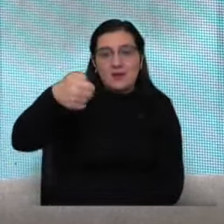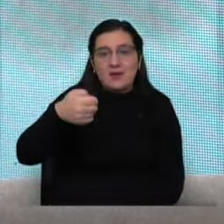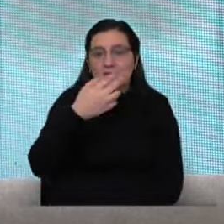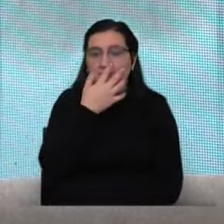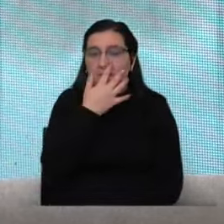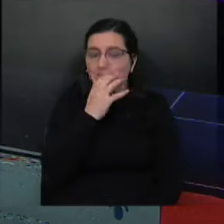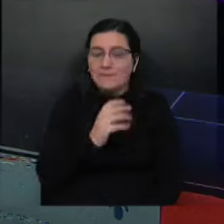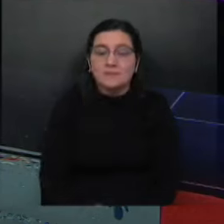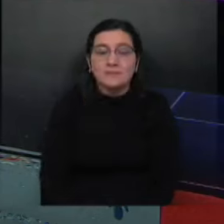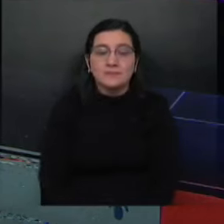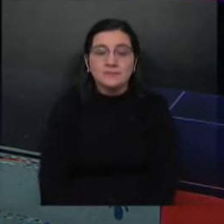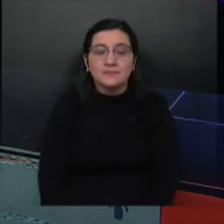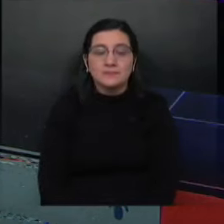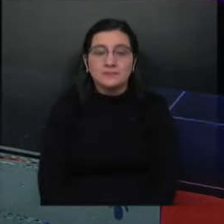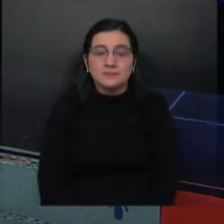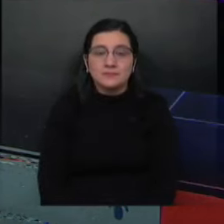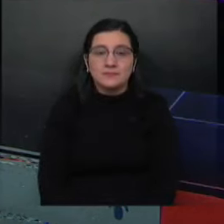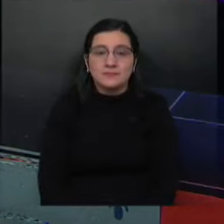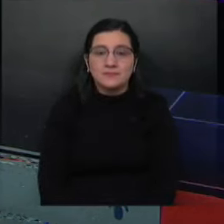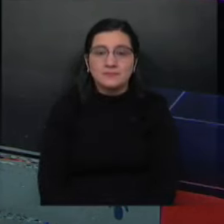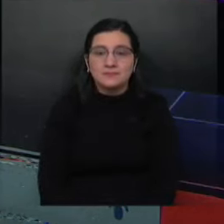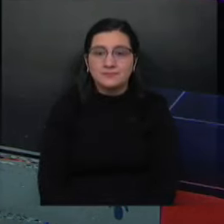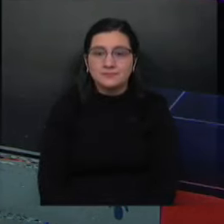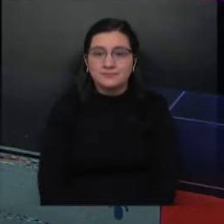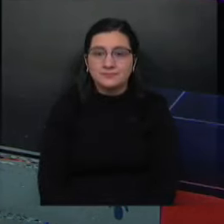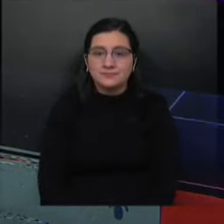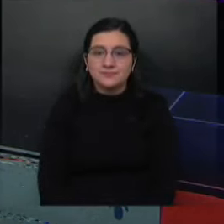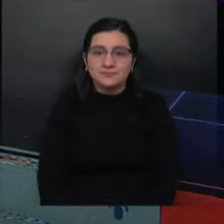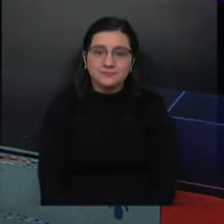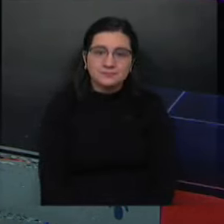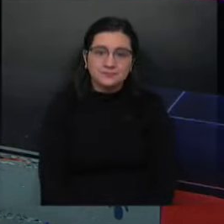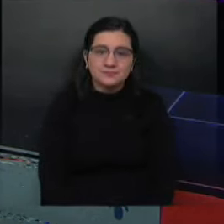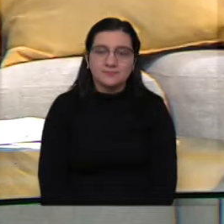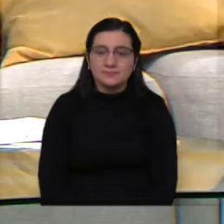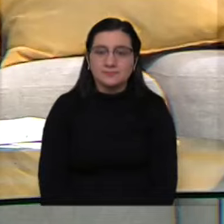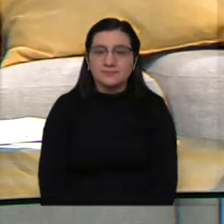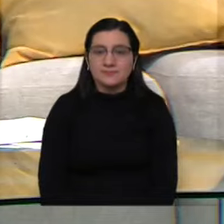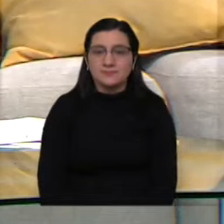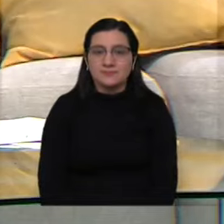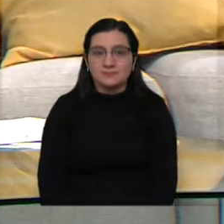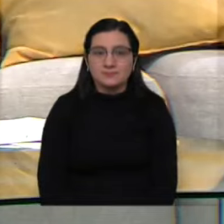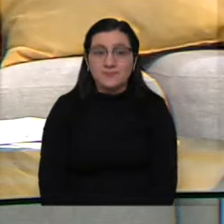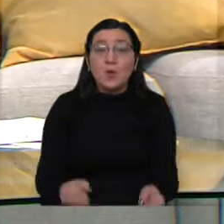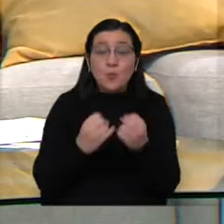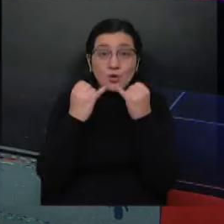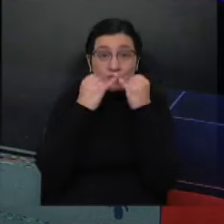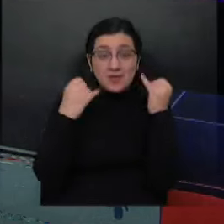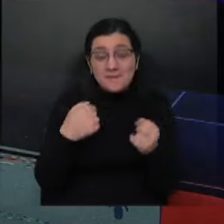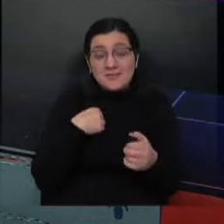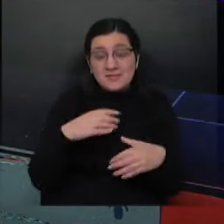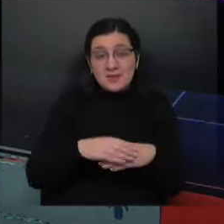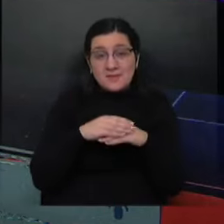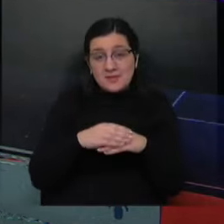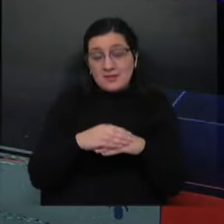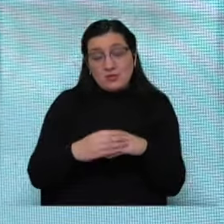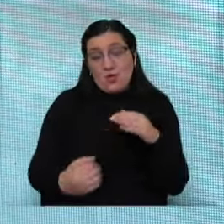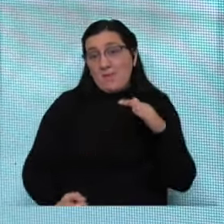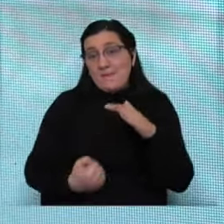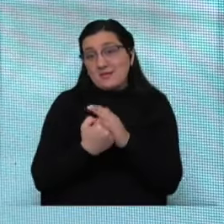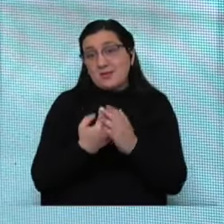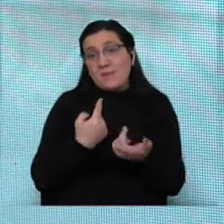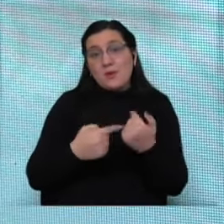y aplausos ahí la ten ahí ten Buenos días gente linda mis amigos y amigas son lo más pero